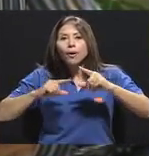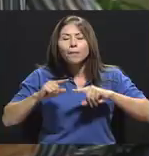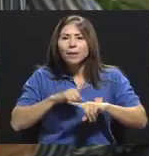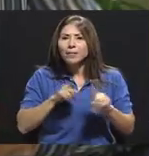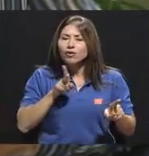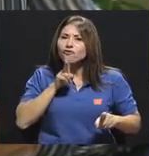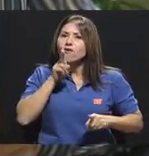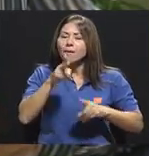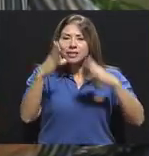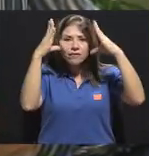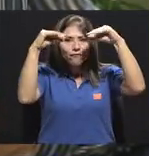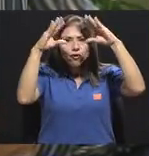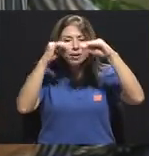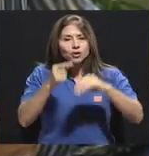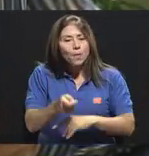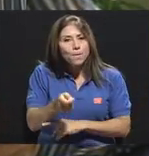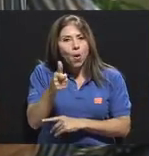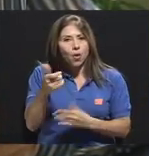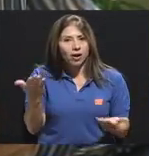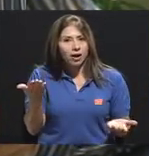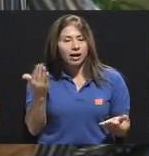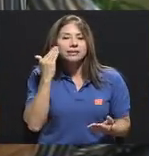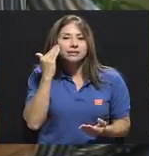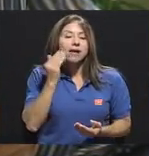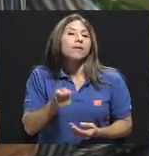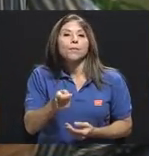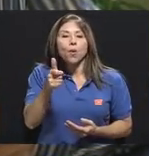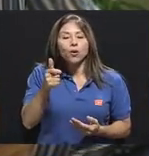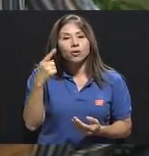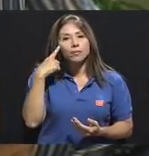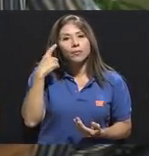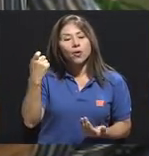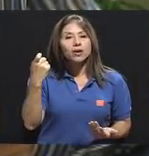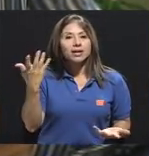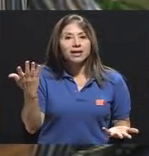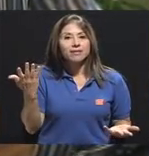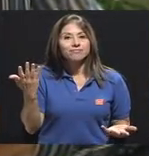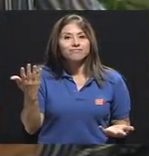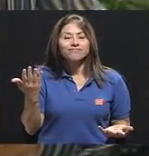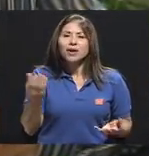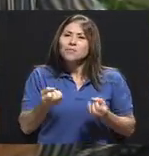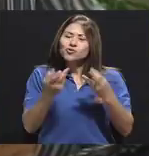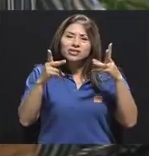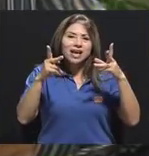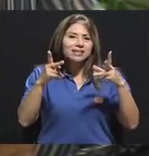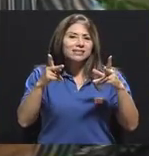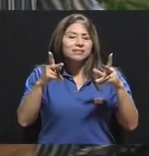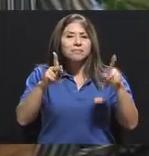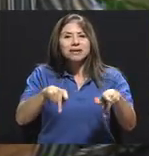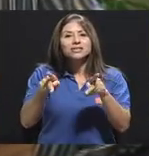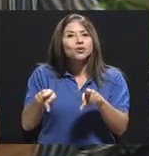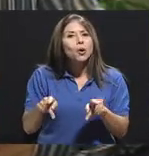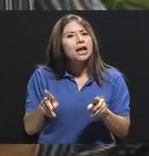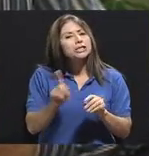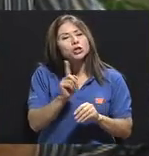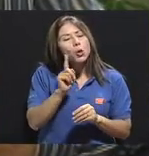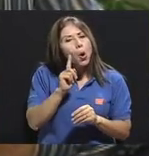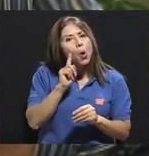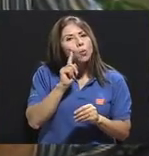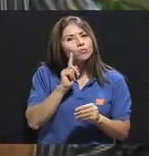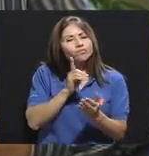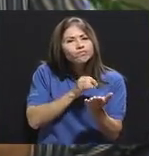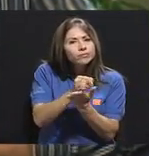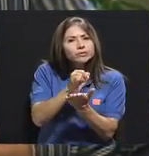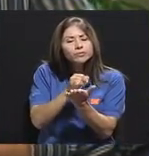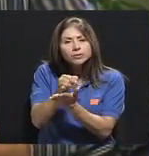sabe poco porque pues este no se toman como el tiempo muchas veces para conocer exactamente de